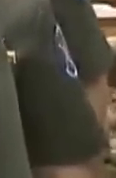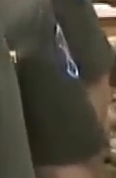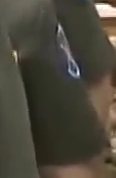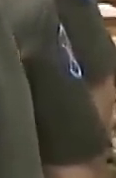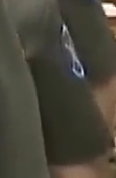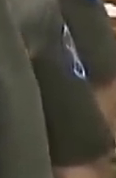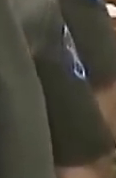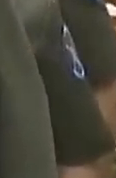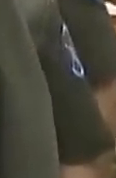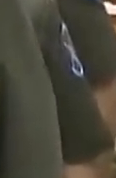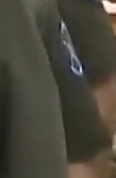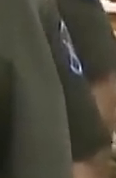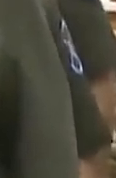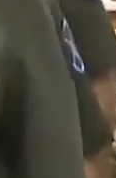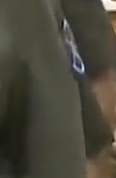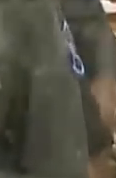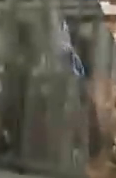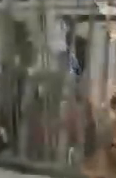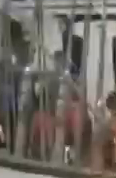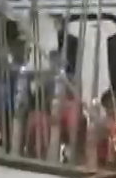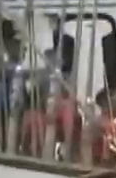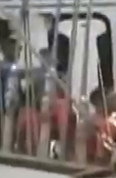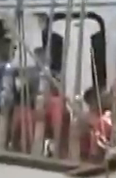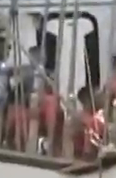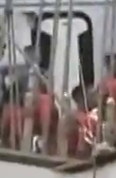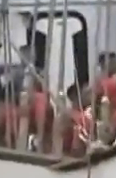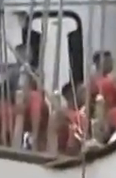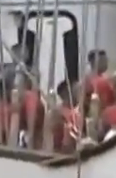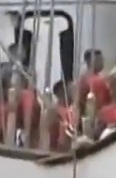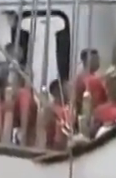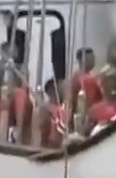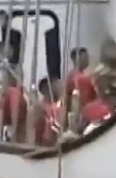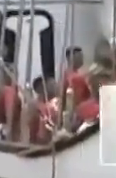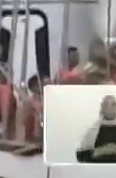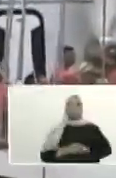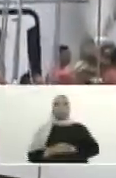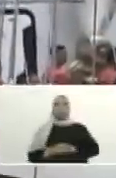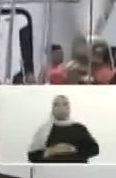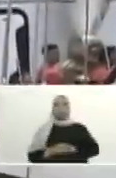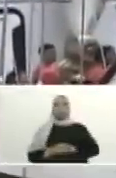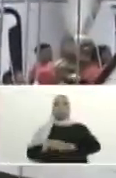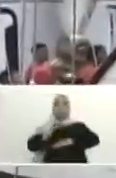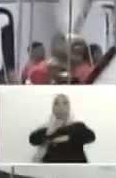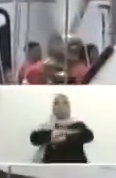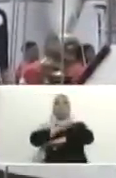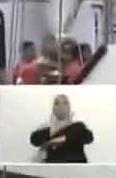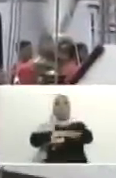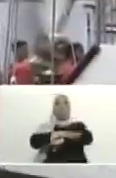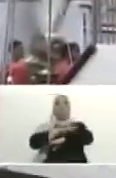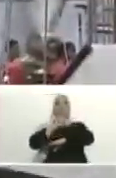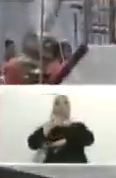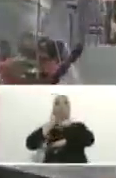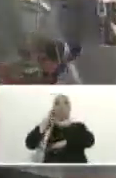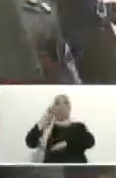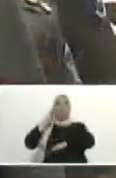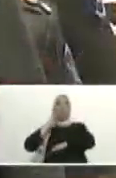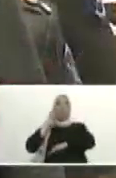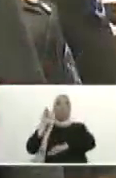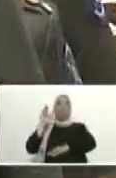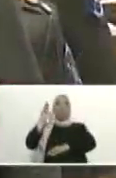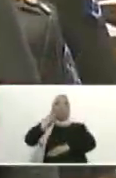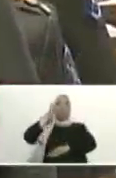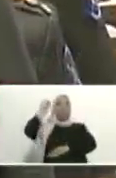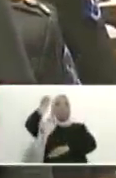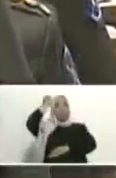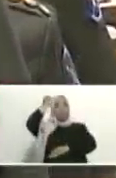de primera línea de lo que es la moral mirandina y bolivariana de